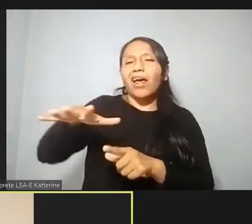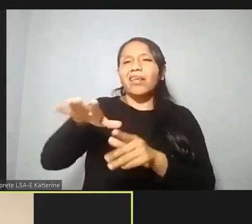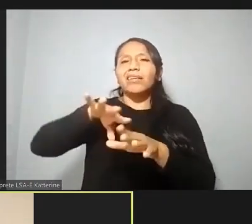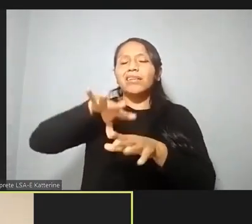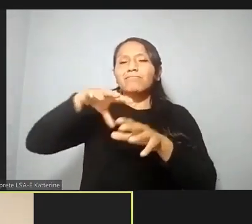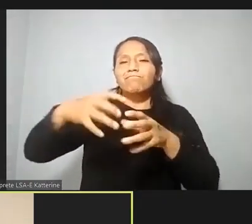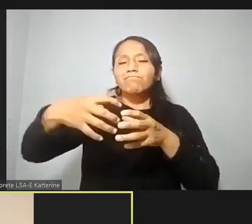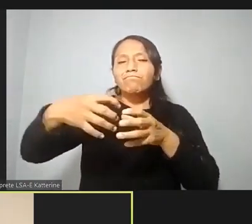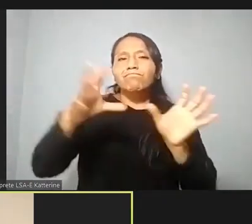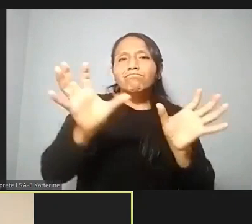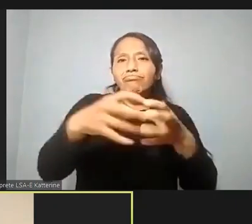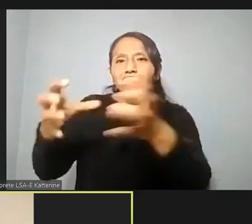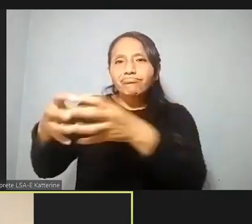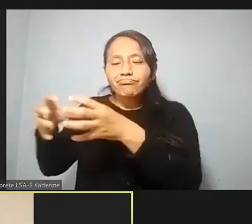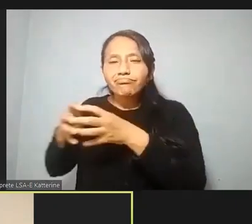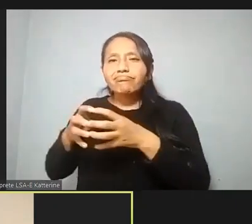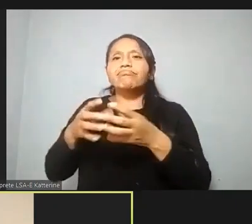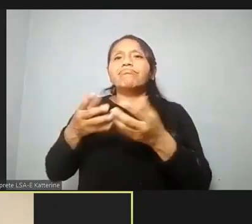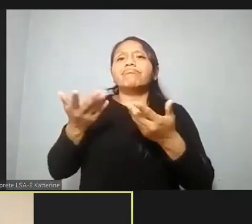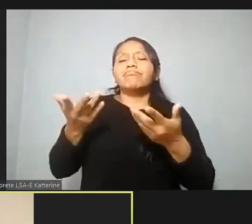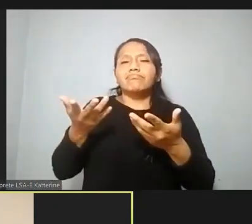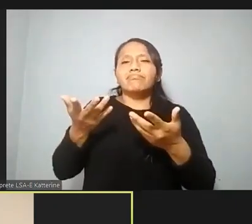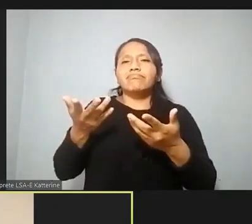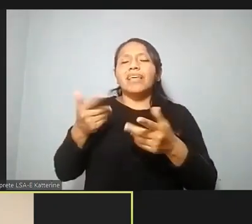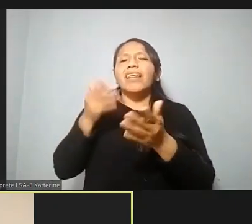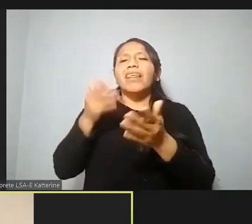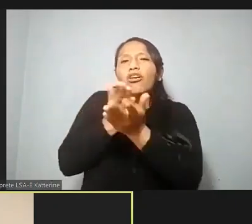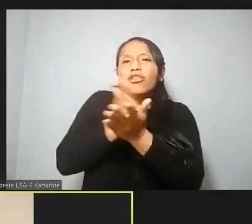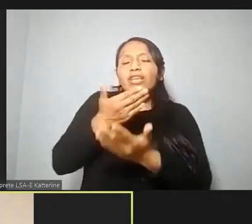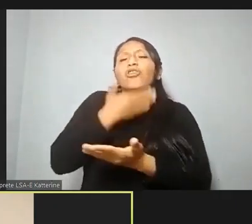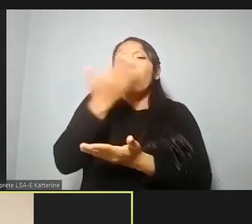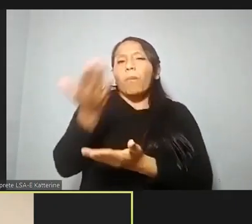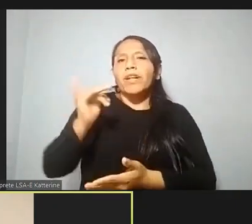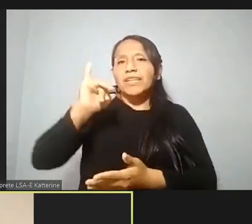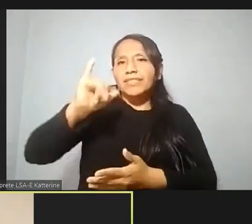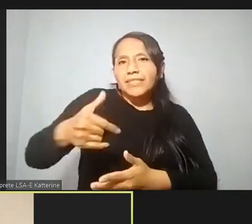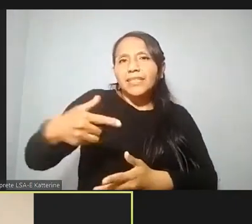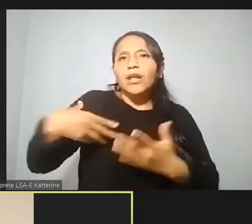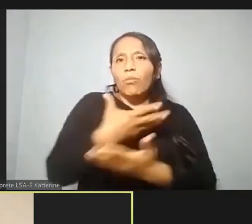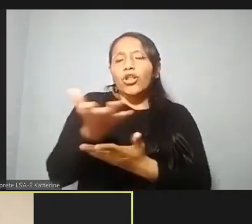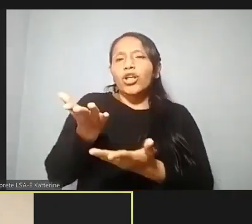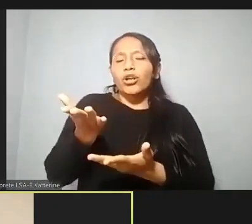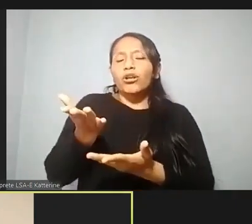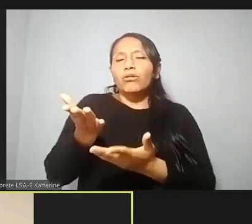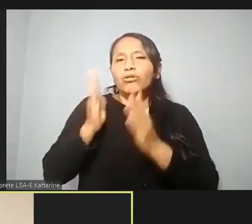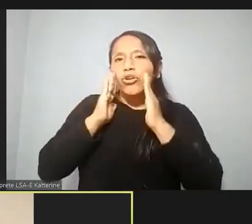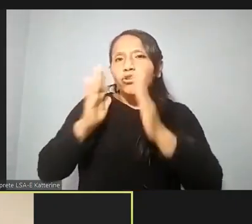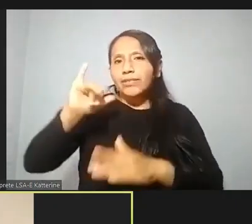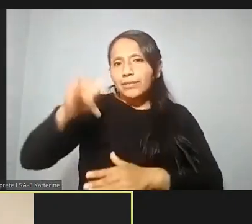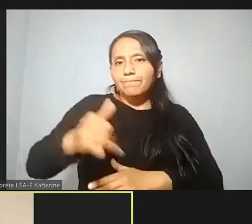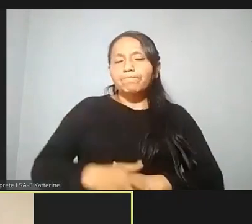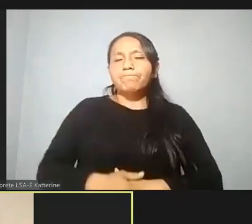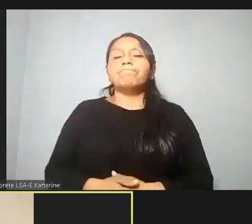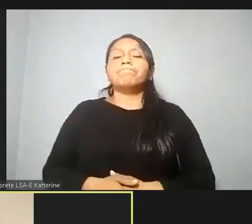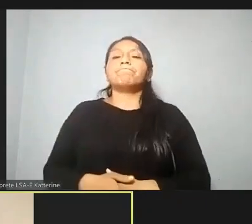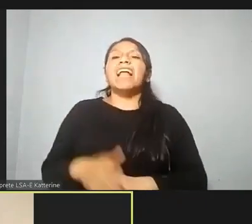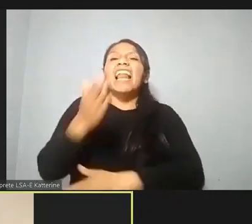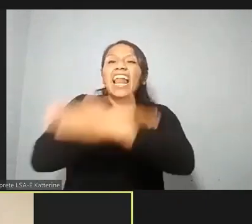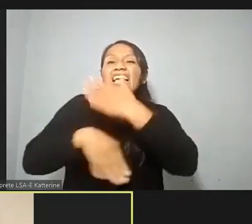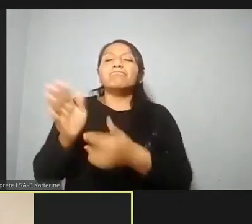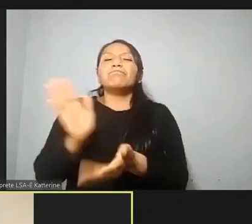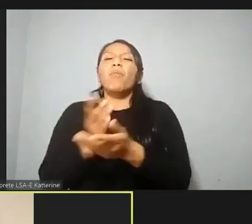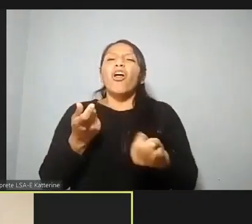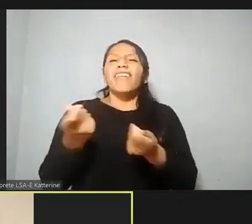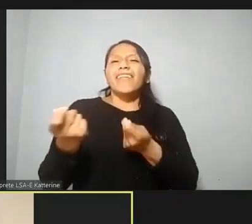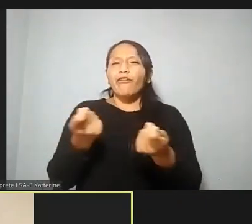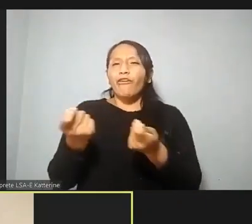ende, desde los derechos humanos y del modelo social. La discapacidad debe dejar de ser un negocio y de ser